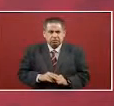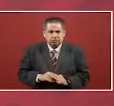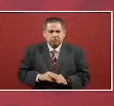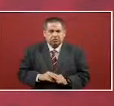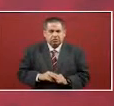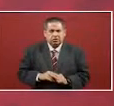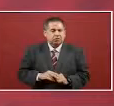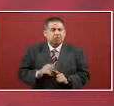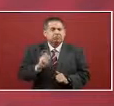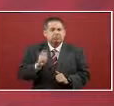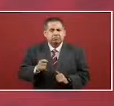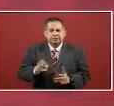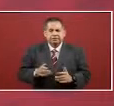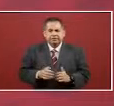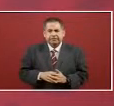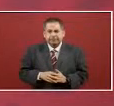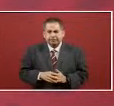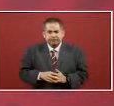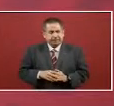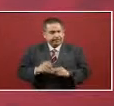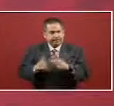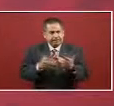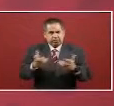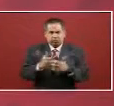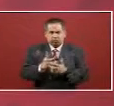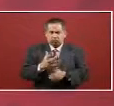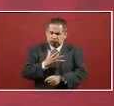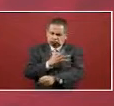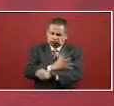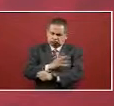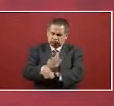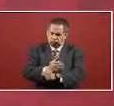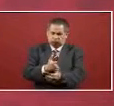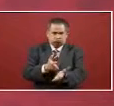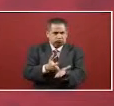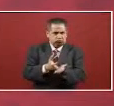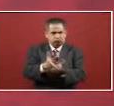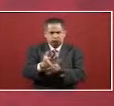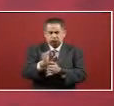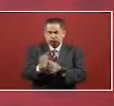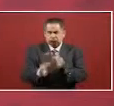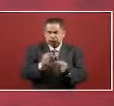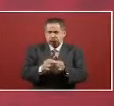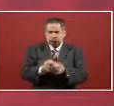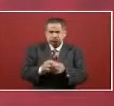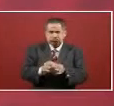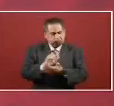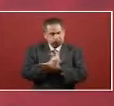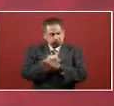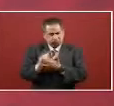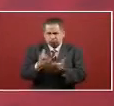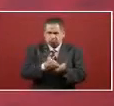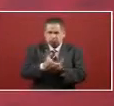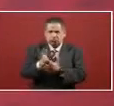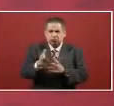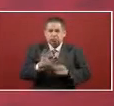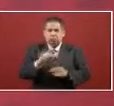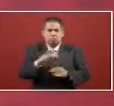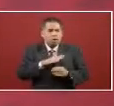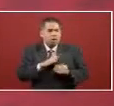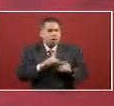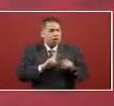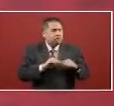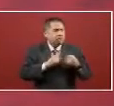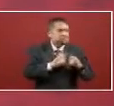Se va a actuar con rectitud, con integridad, no van a haber